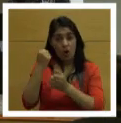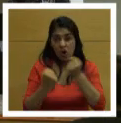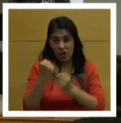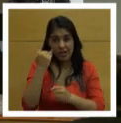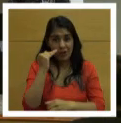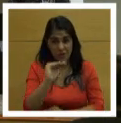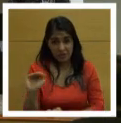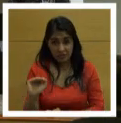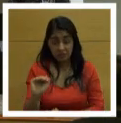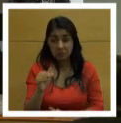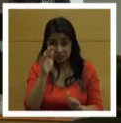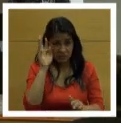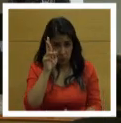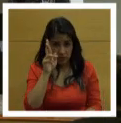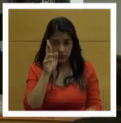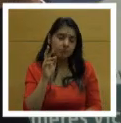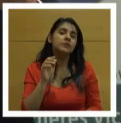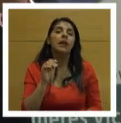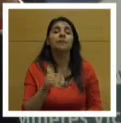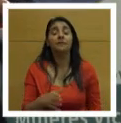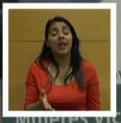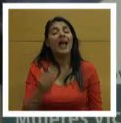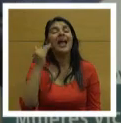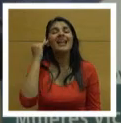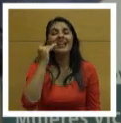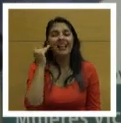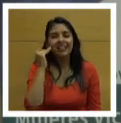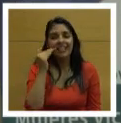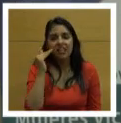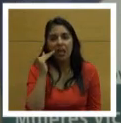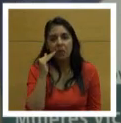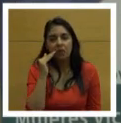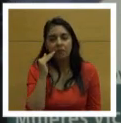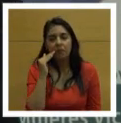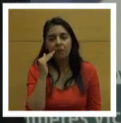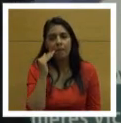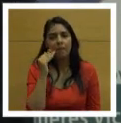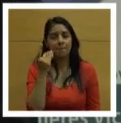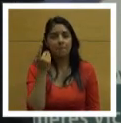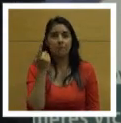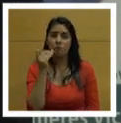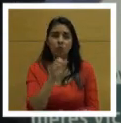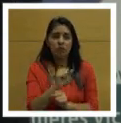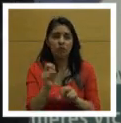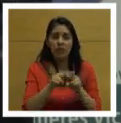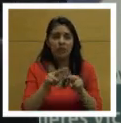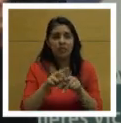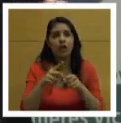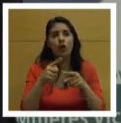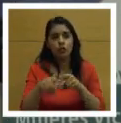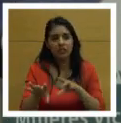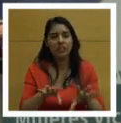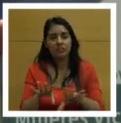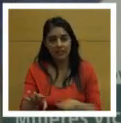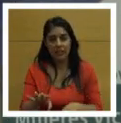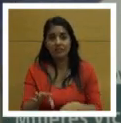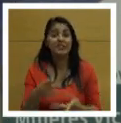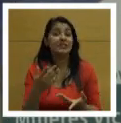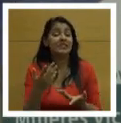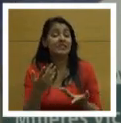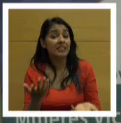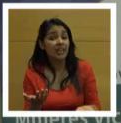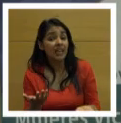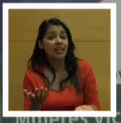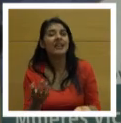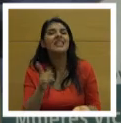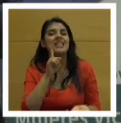no veían o no alcanzaban a ver que podían hacer otras actividades de niños o niñas.